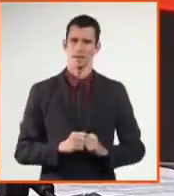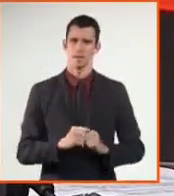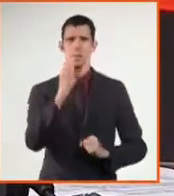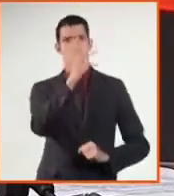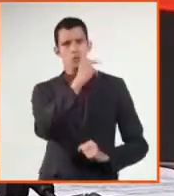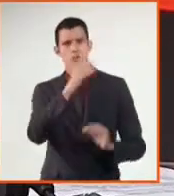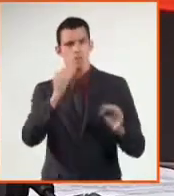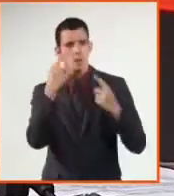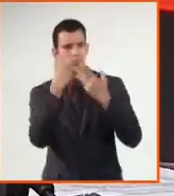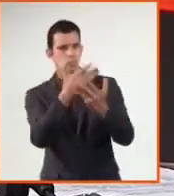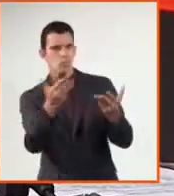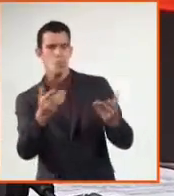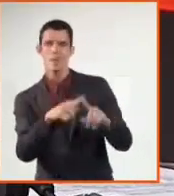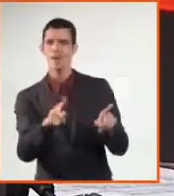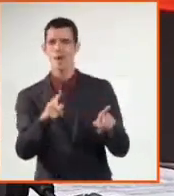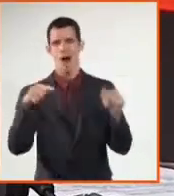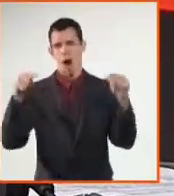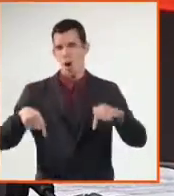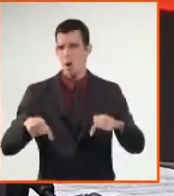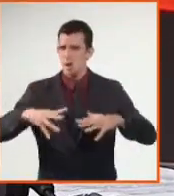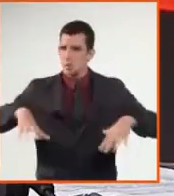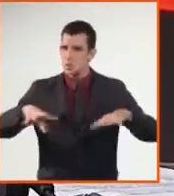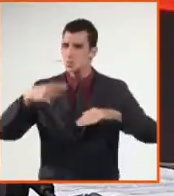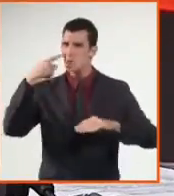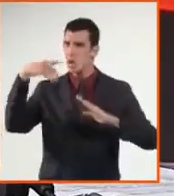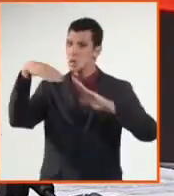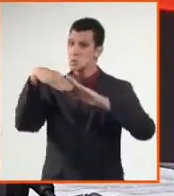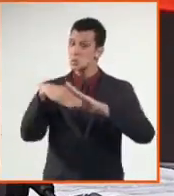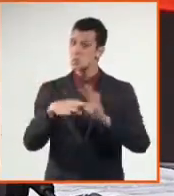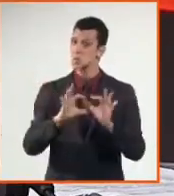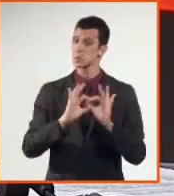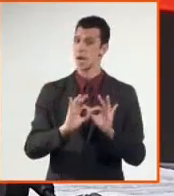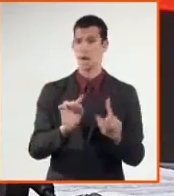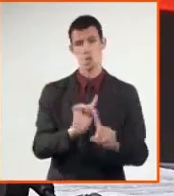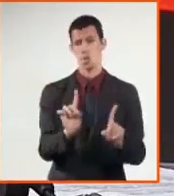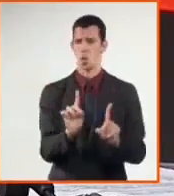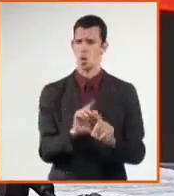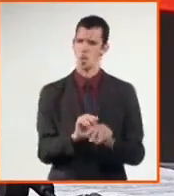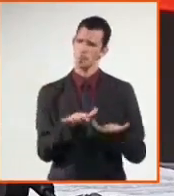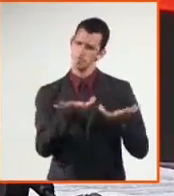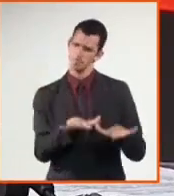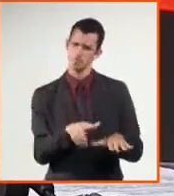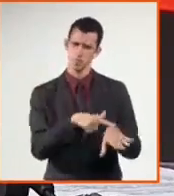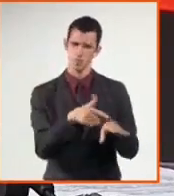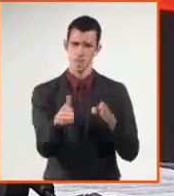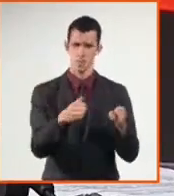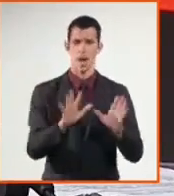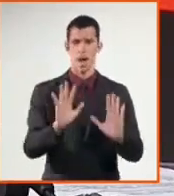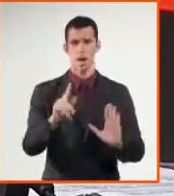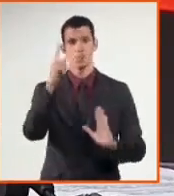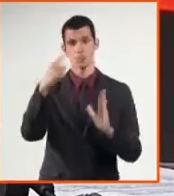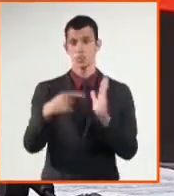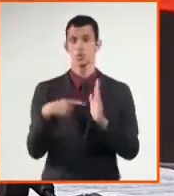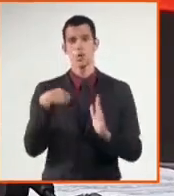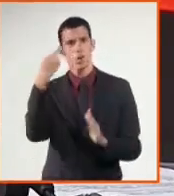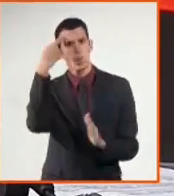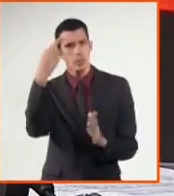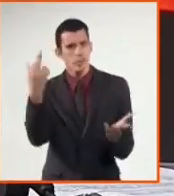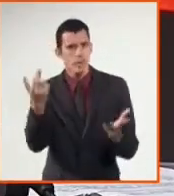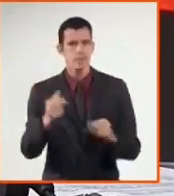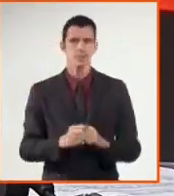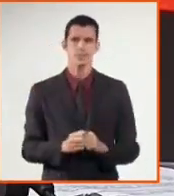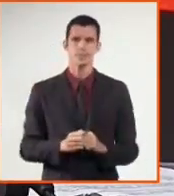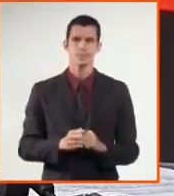desplazamiento de estos consumos fuera de los horarios picos esto es muy importante me gusta siempre recordar que los horarios picos ocurren entre las once de la mañana y la una